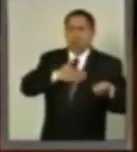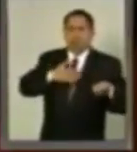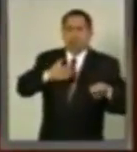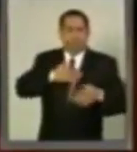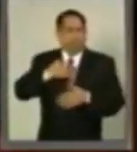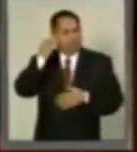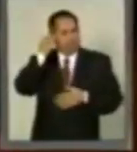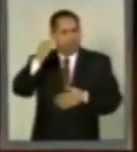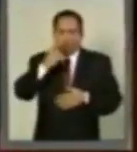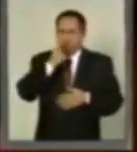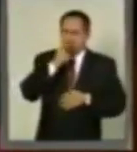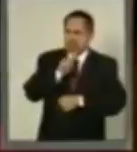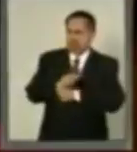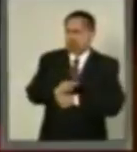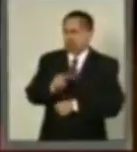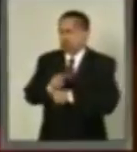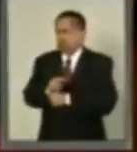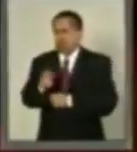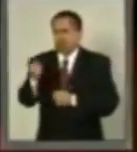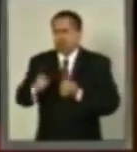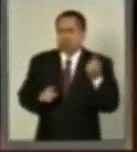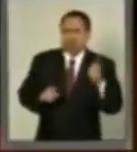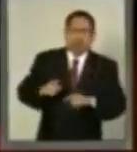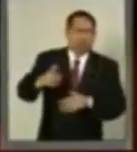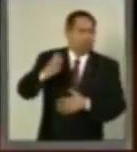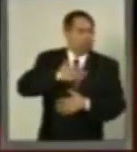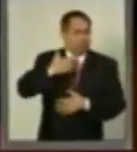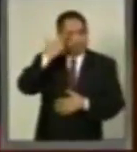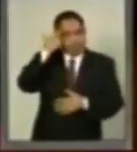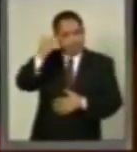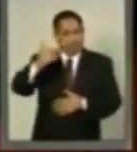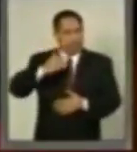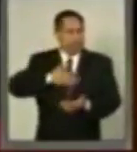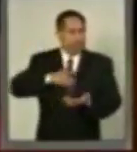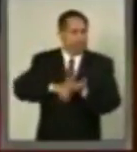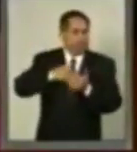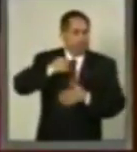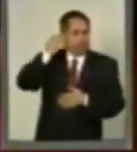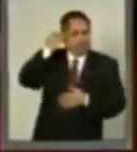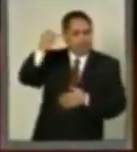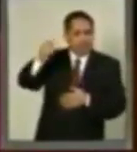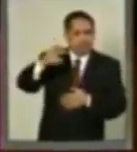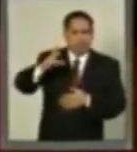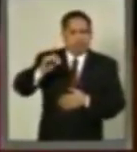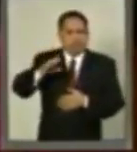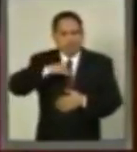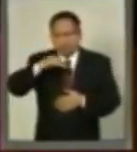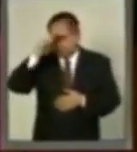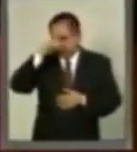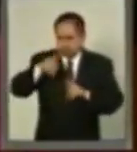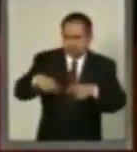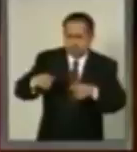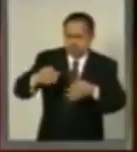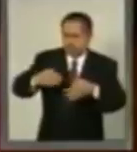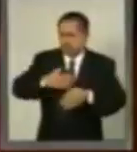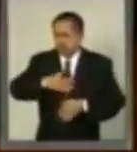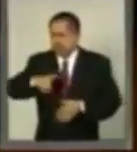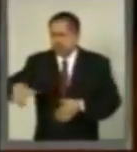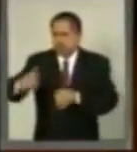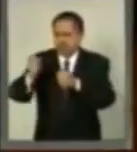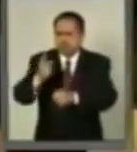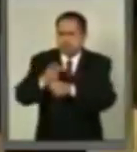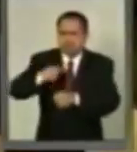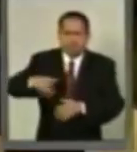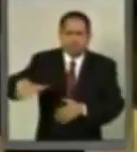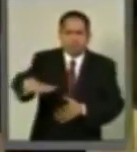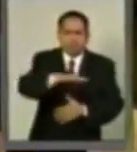visión policial fundada en la razón de Estado en lugar de procurar la seguridad de las